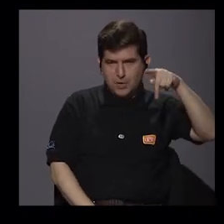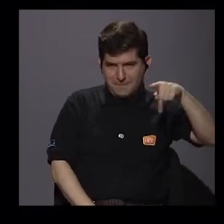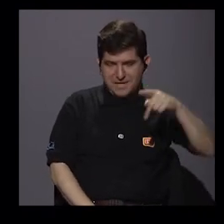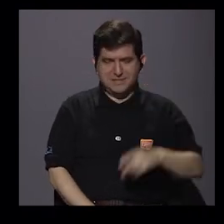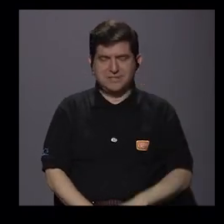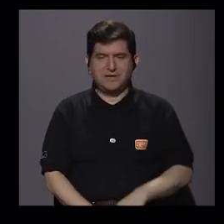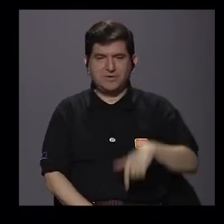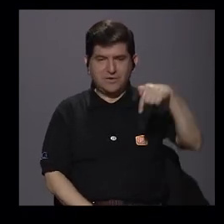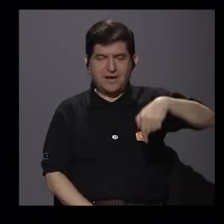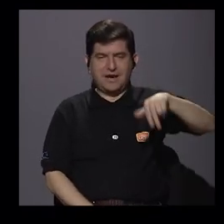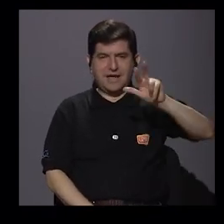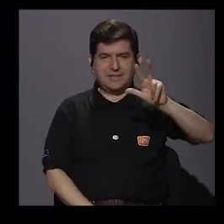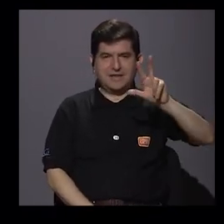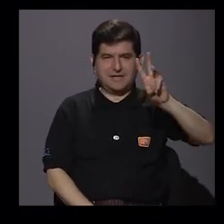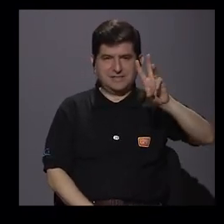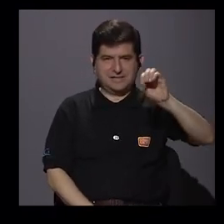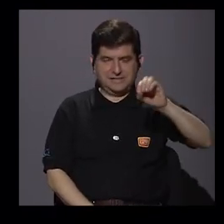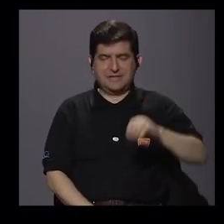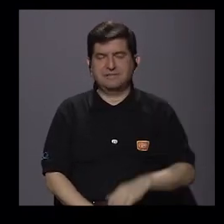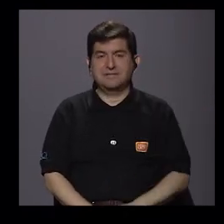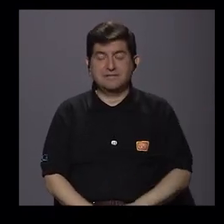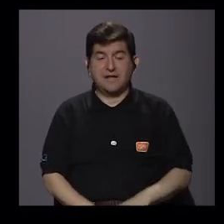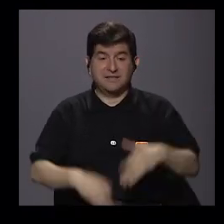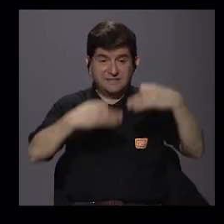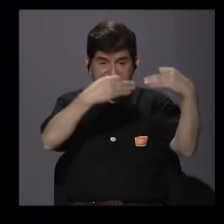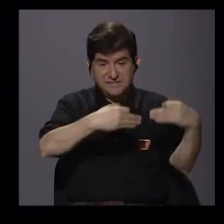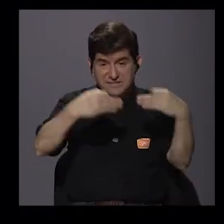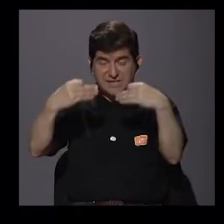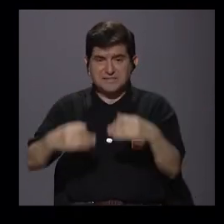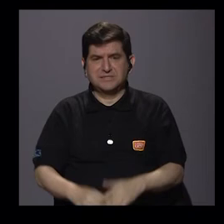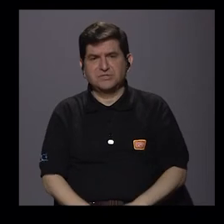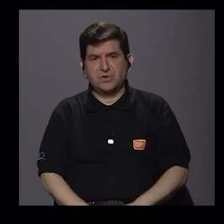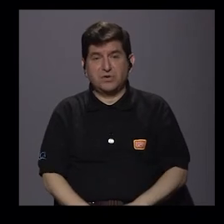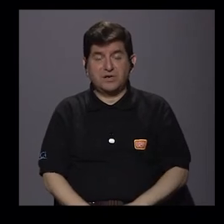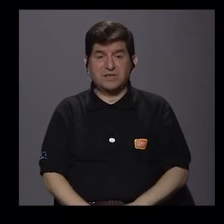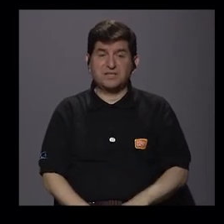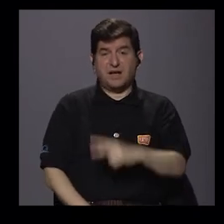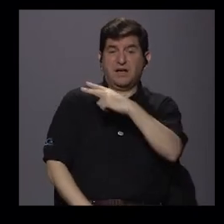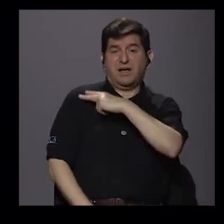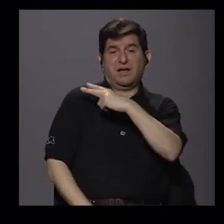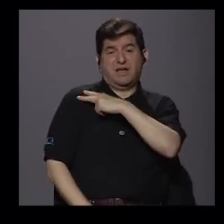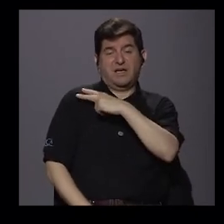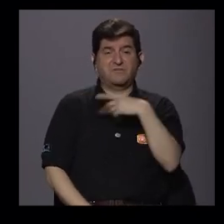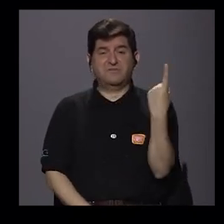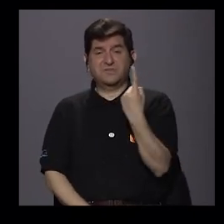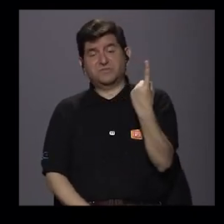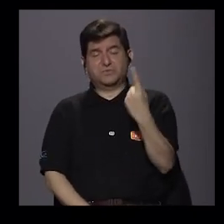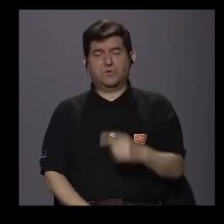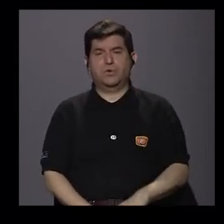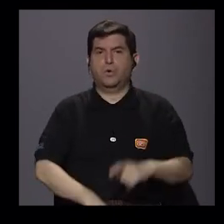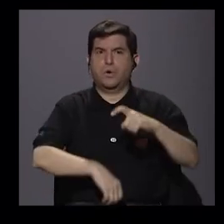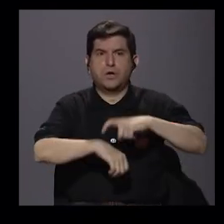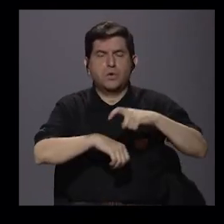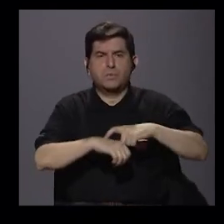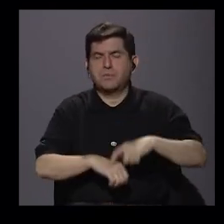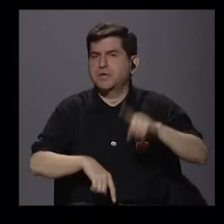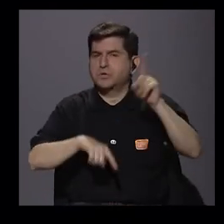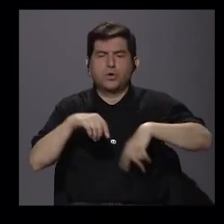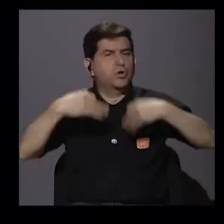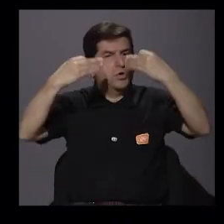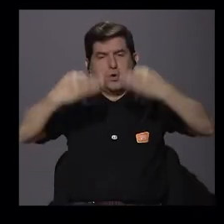entre 60 cada vez las decisiones se suben más y más y más y llegan un momento de